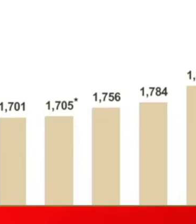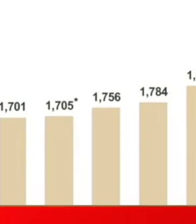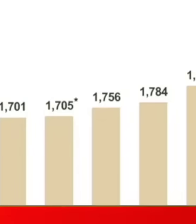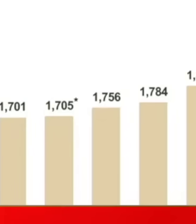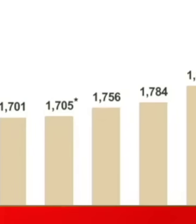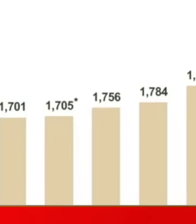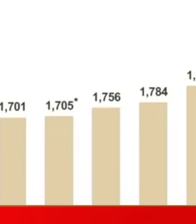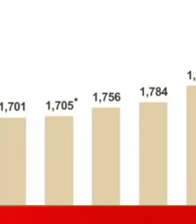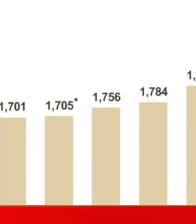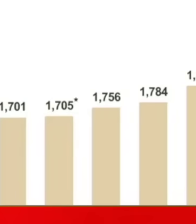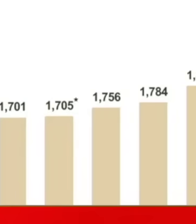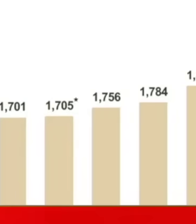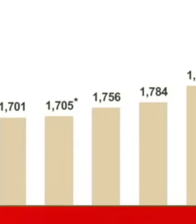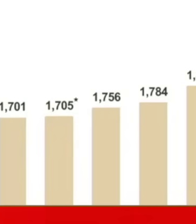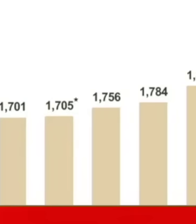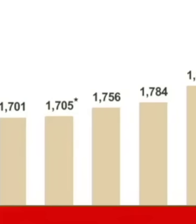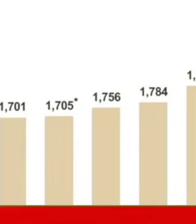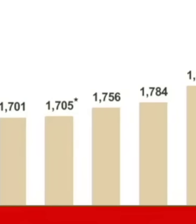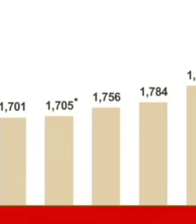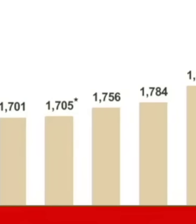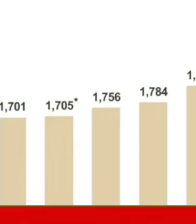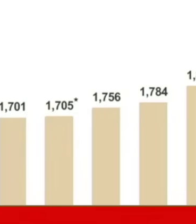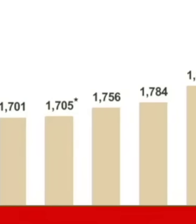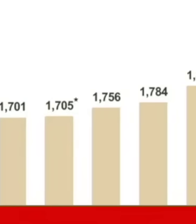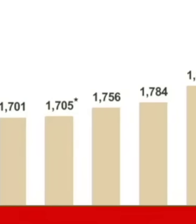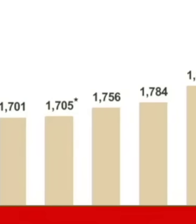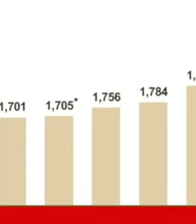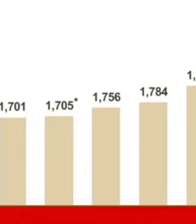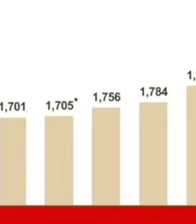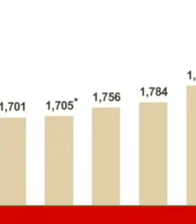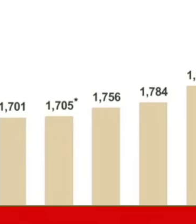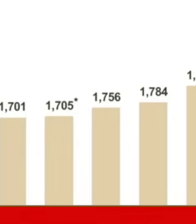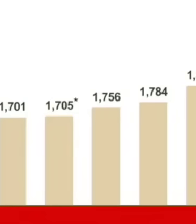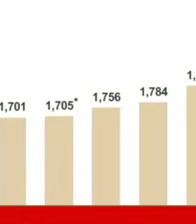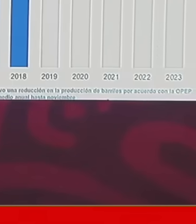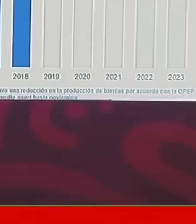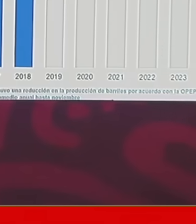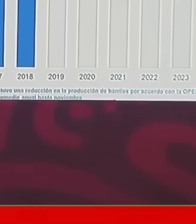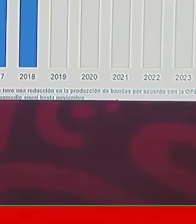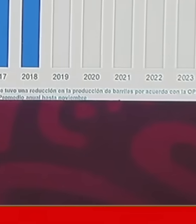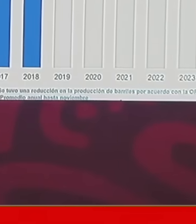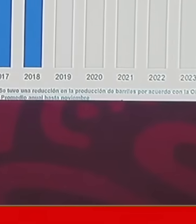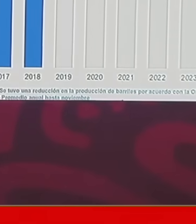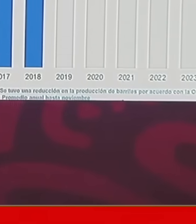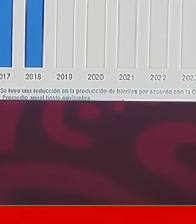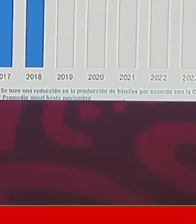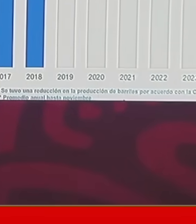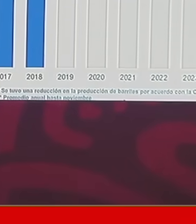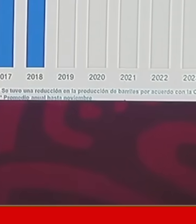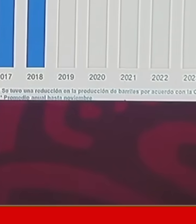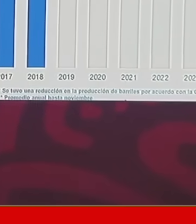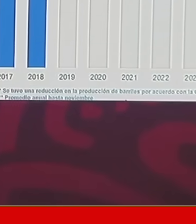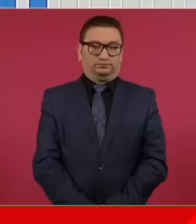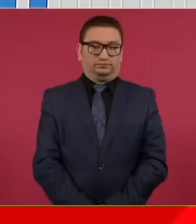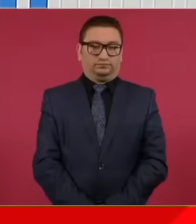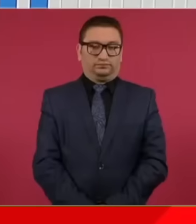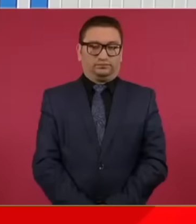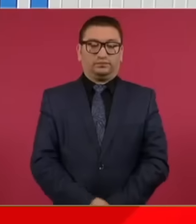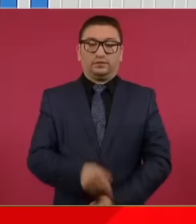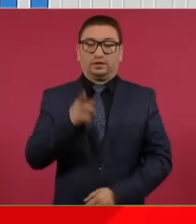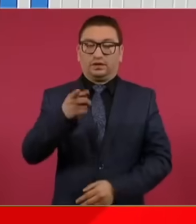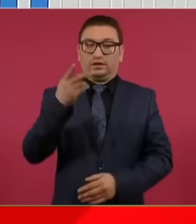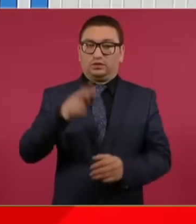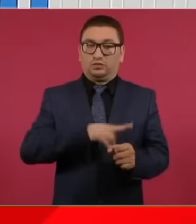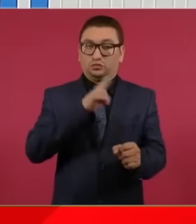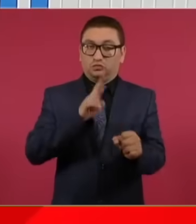3,383,000. Nada más que con lo que hicieron con esa intervención, le quitaron toda la presión